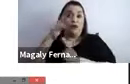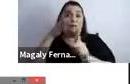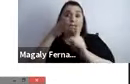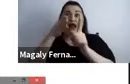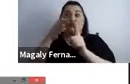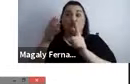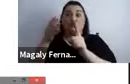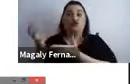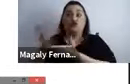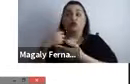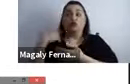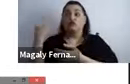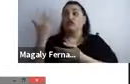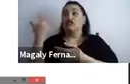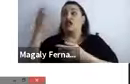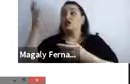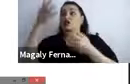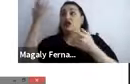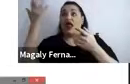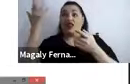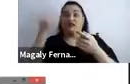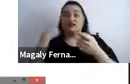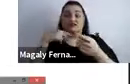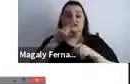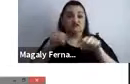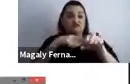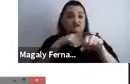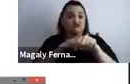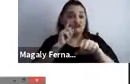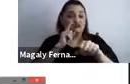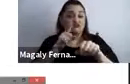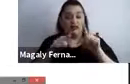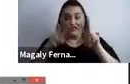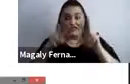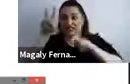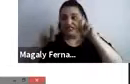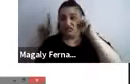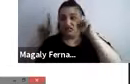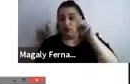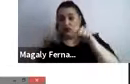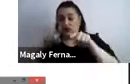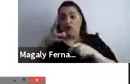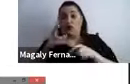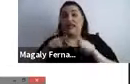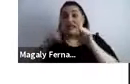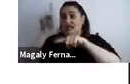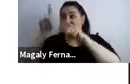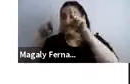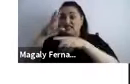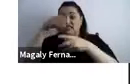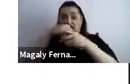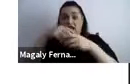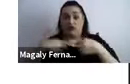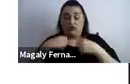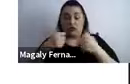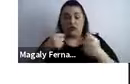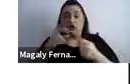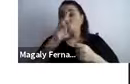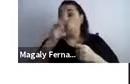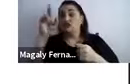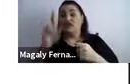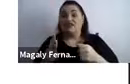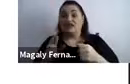esta es como está distribuido el índice integrado de salud. Costa Rica tiene el